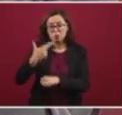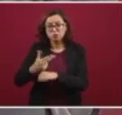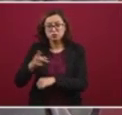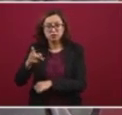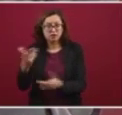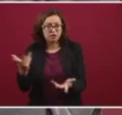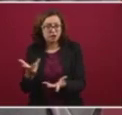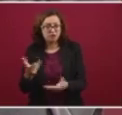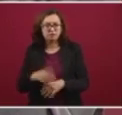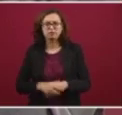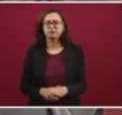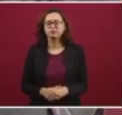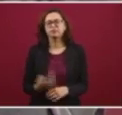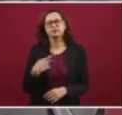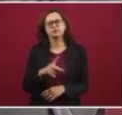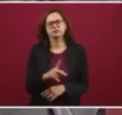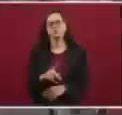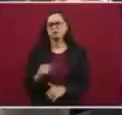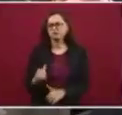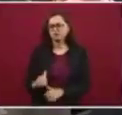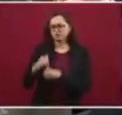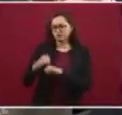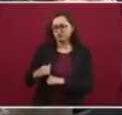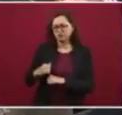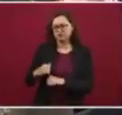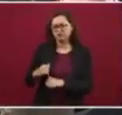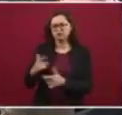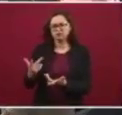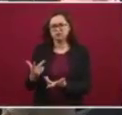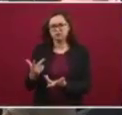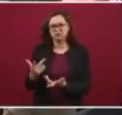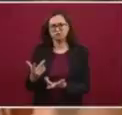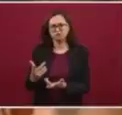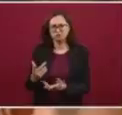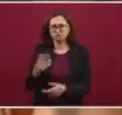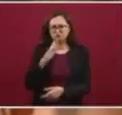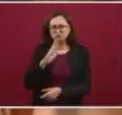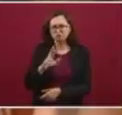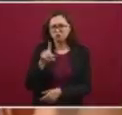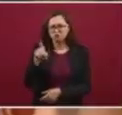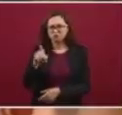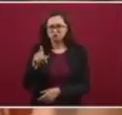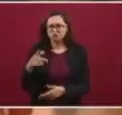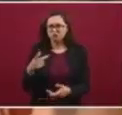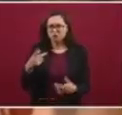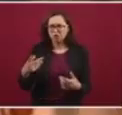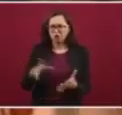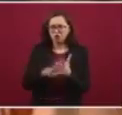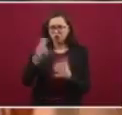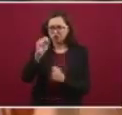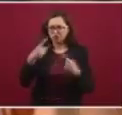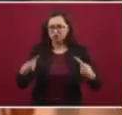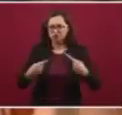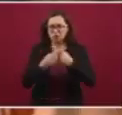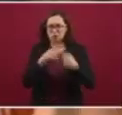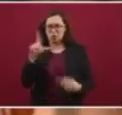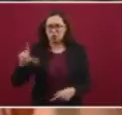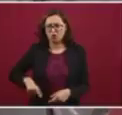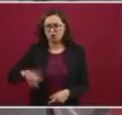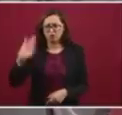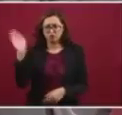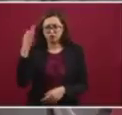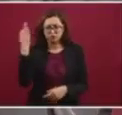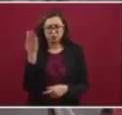autoridad competente resuelva, pues se tiene que presentar un recurso de constitucionalidad. ¿El gobierno federal tiene contemplado presentar este recurso?